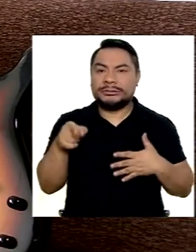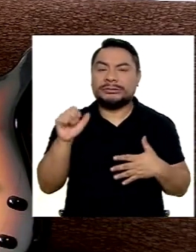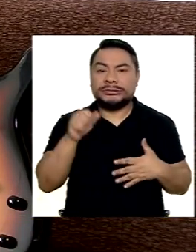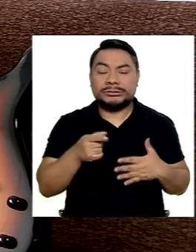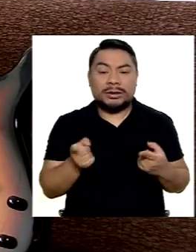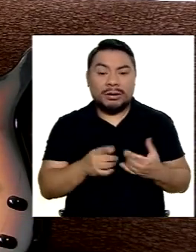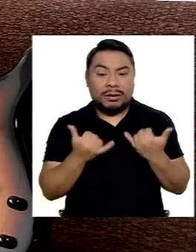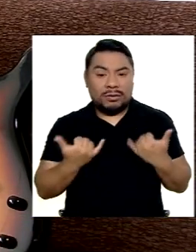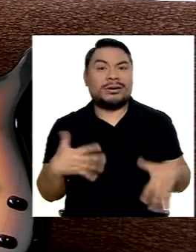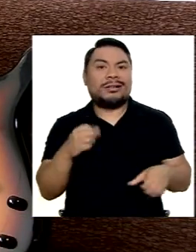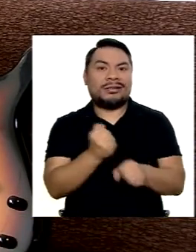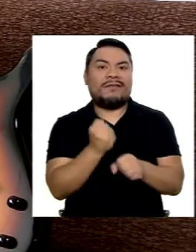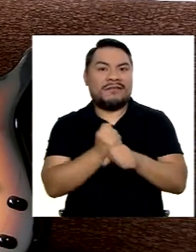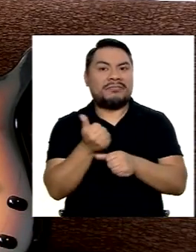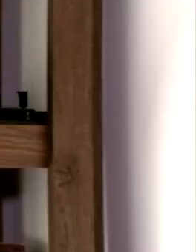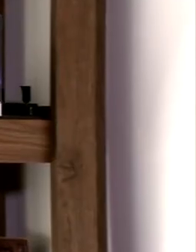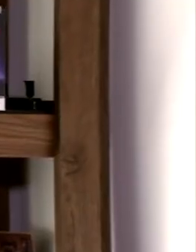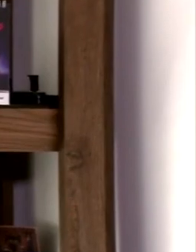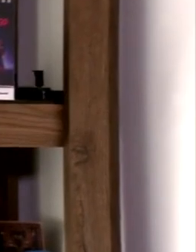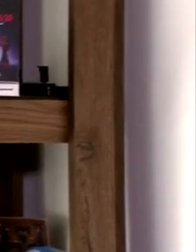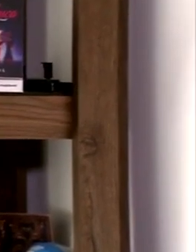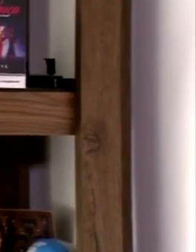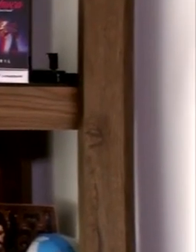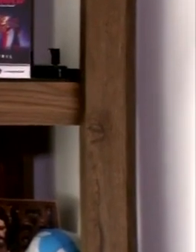Como él dice Hasta ahora Que ya está trabajando